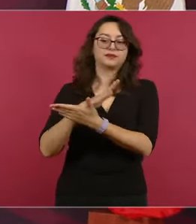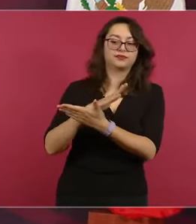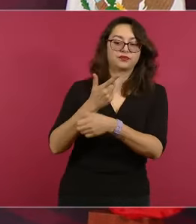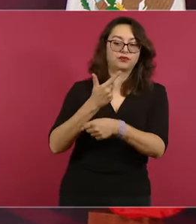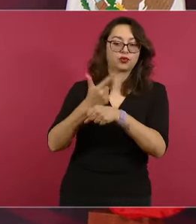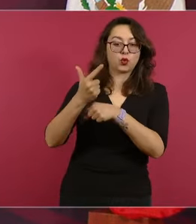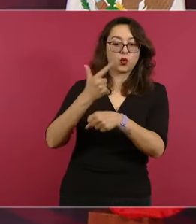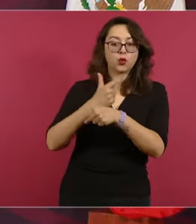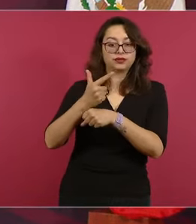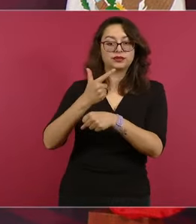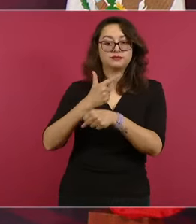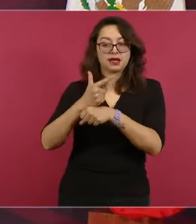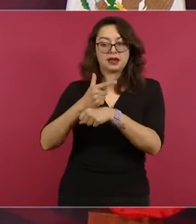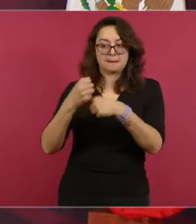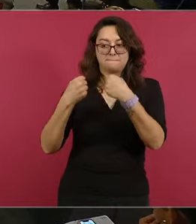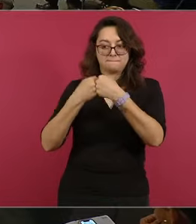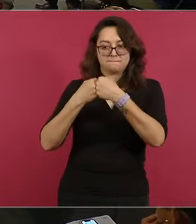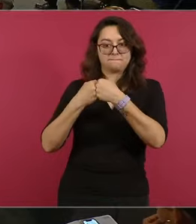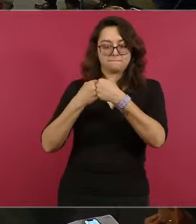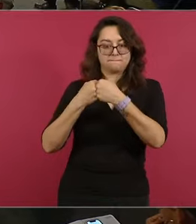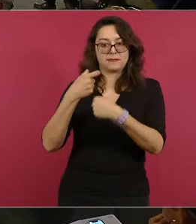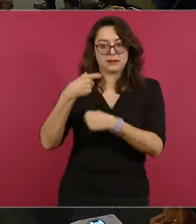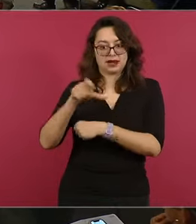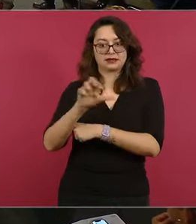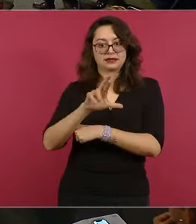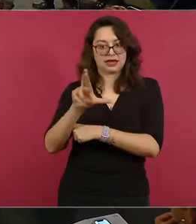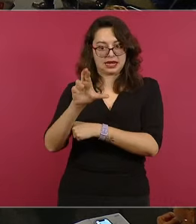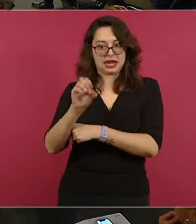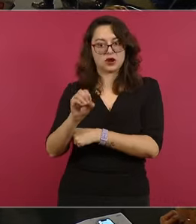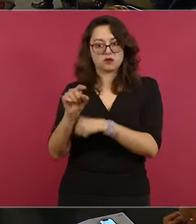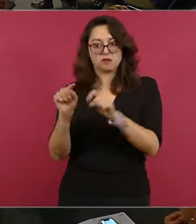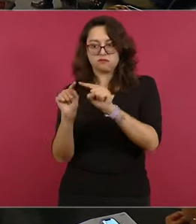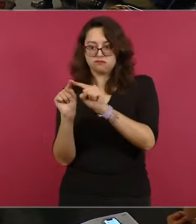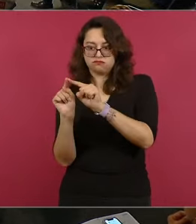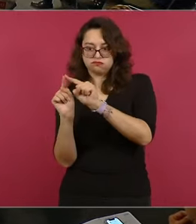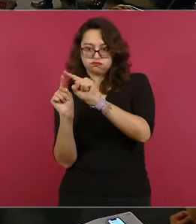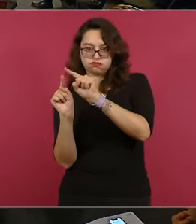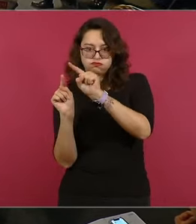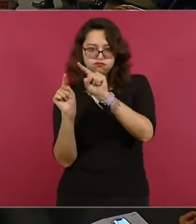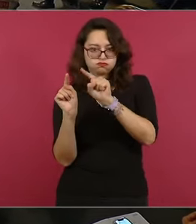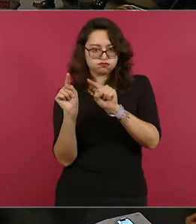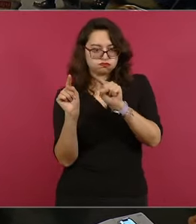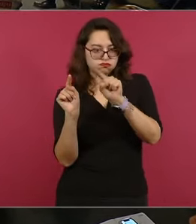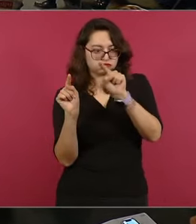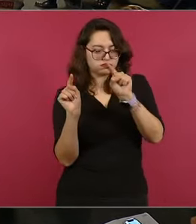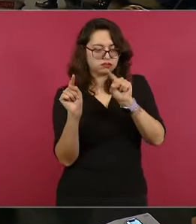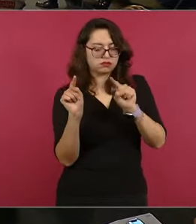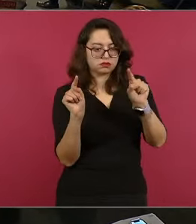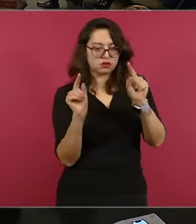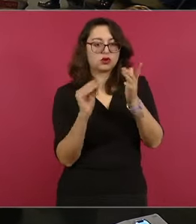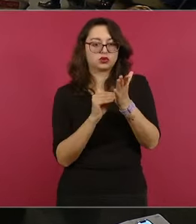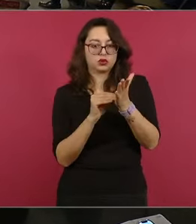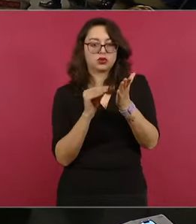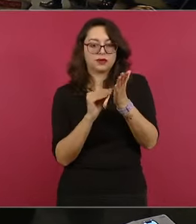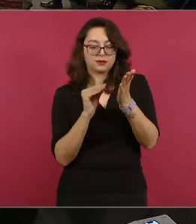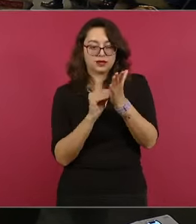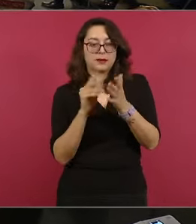limita, creo, de Guatemala, llega hasta Campeche y una parte de Quintana